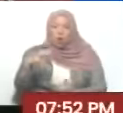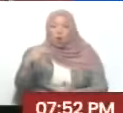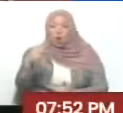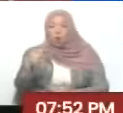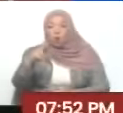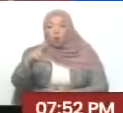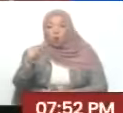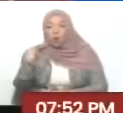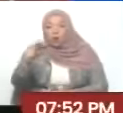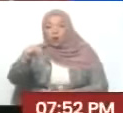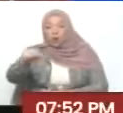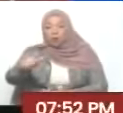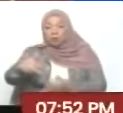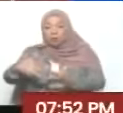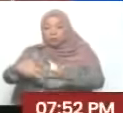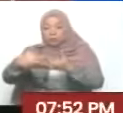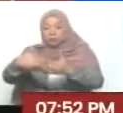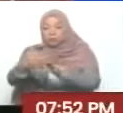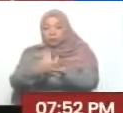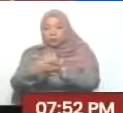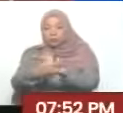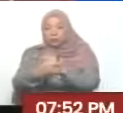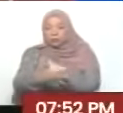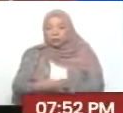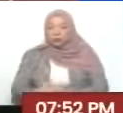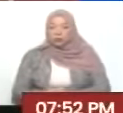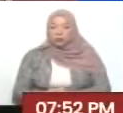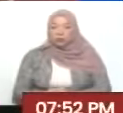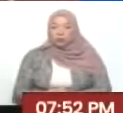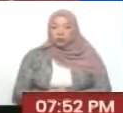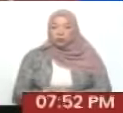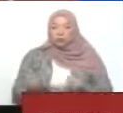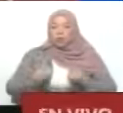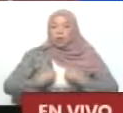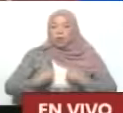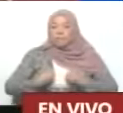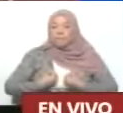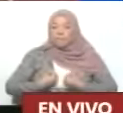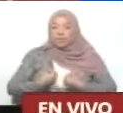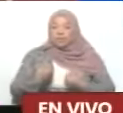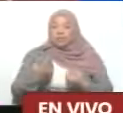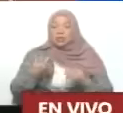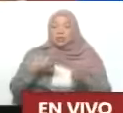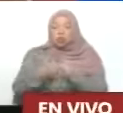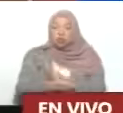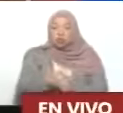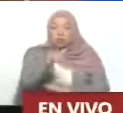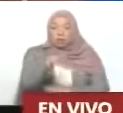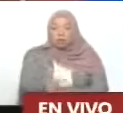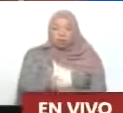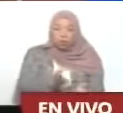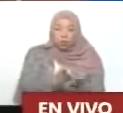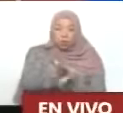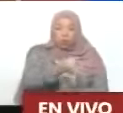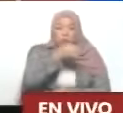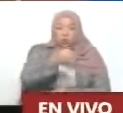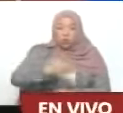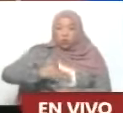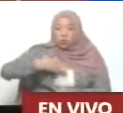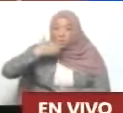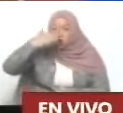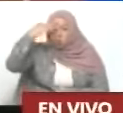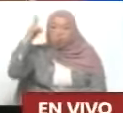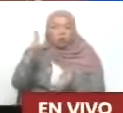entonces me regalaron el libro de la vida de Mahoma, el surgimiento del Islam. Te confieso que no lo